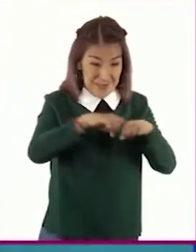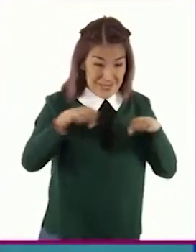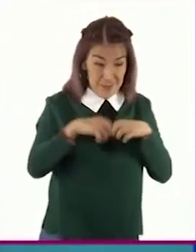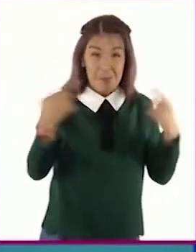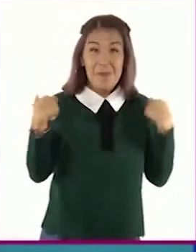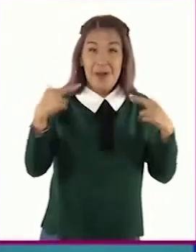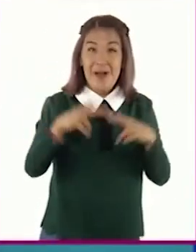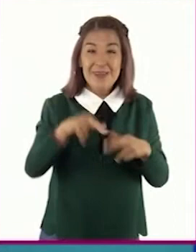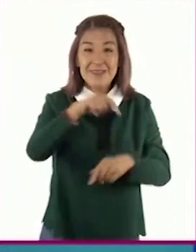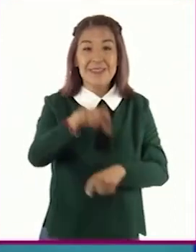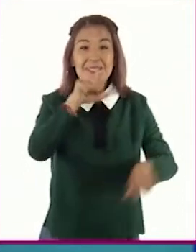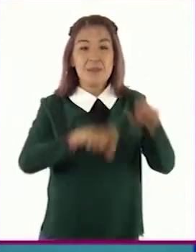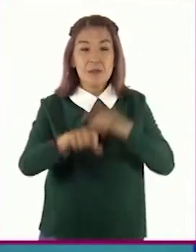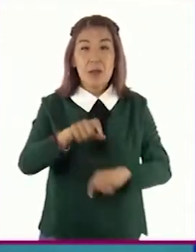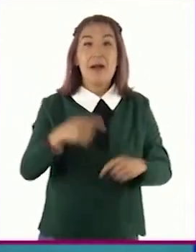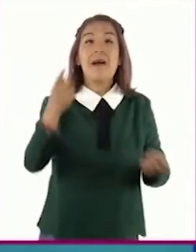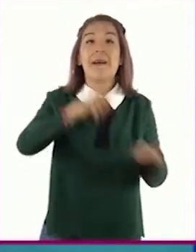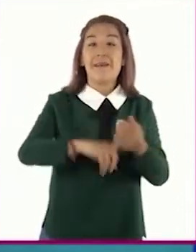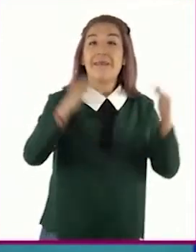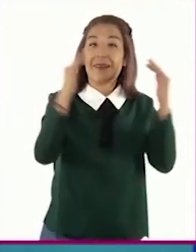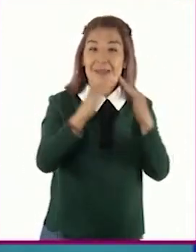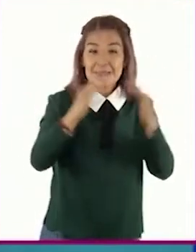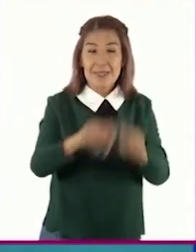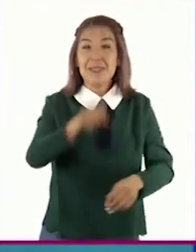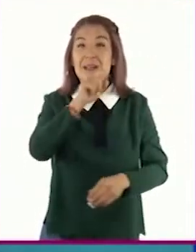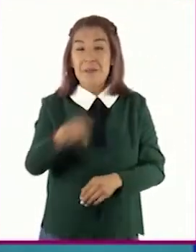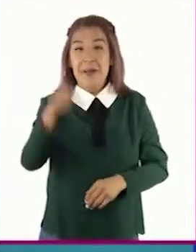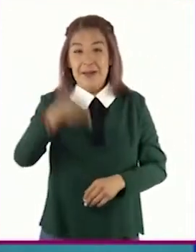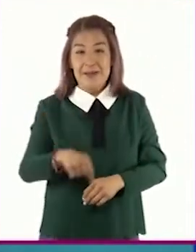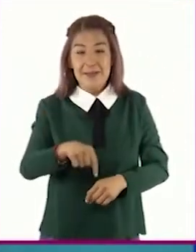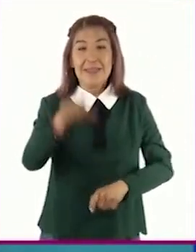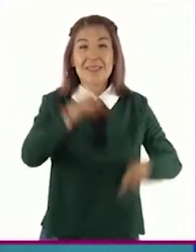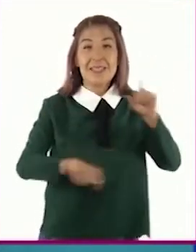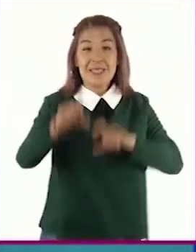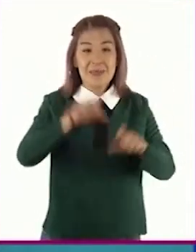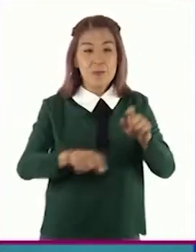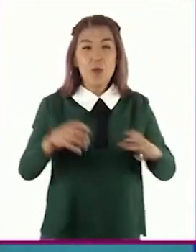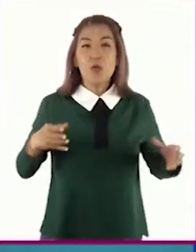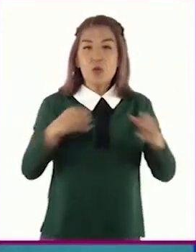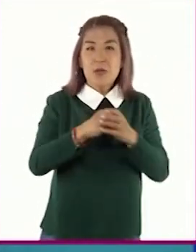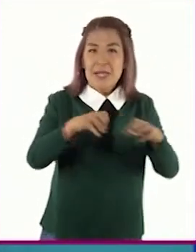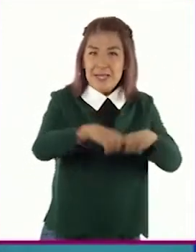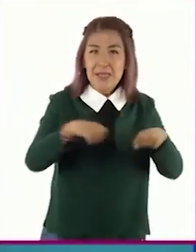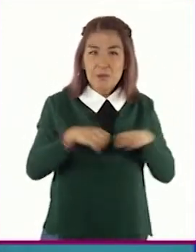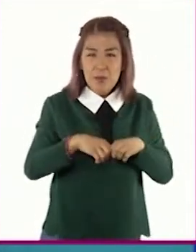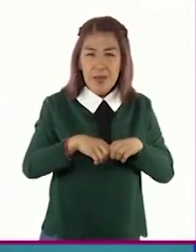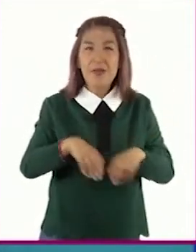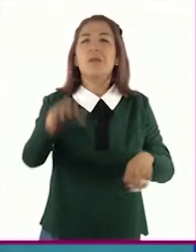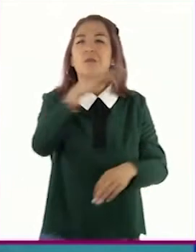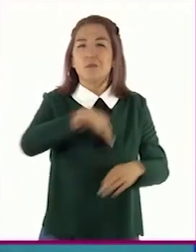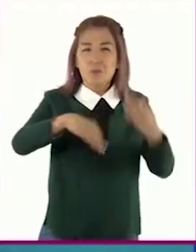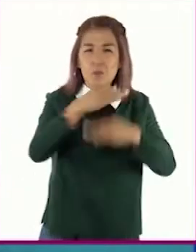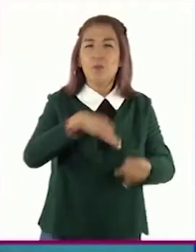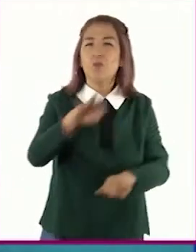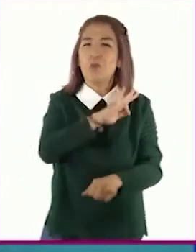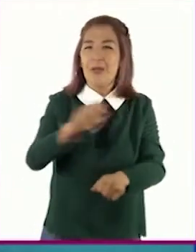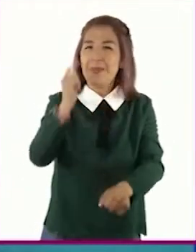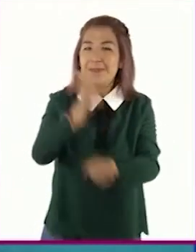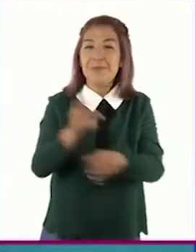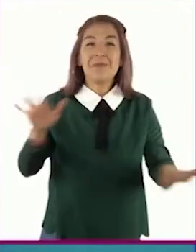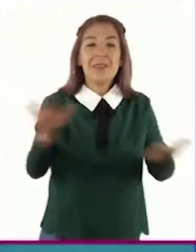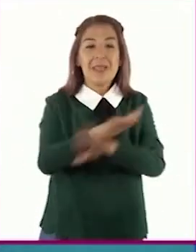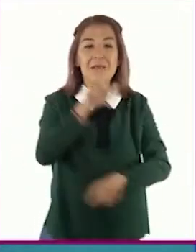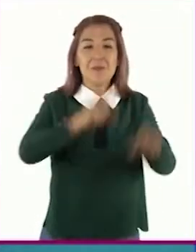químicos, tanto los que están en casa como los que estamos aquí en el Químico Artel, podremos identificar el cambio químico